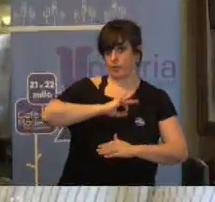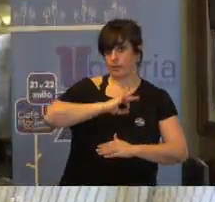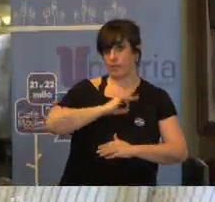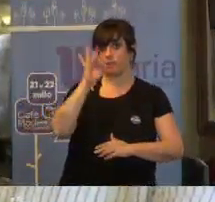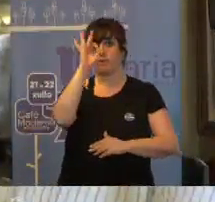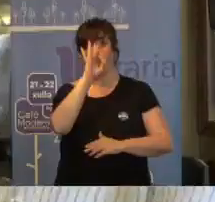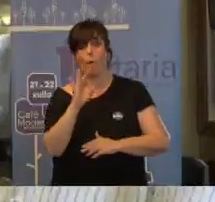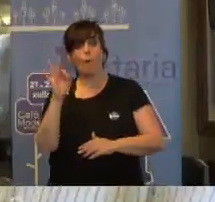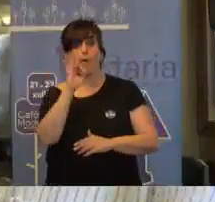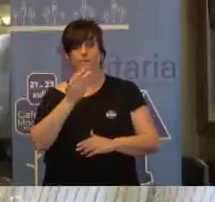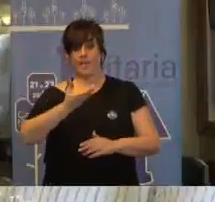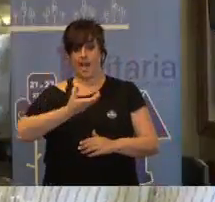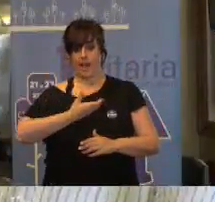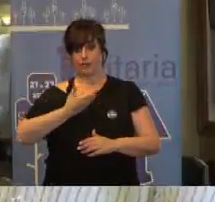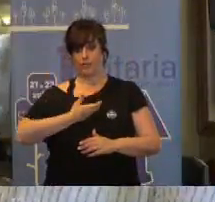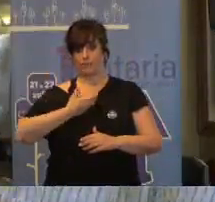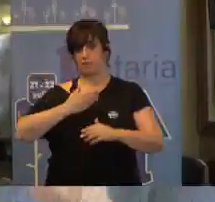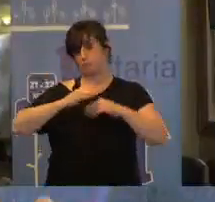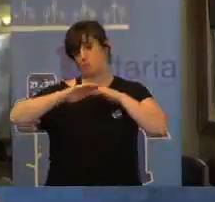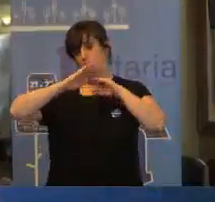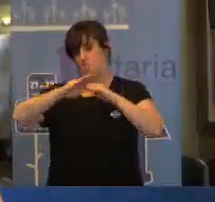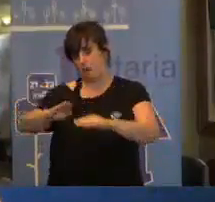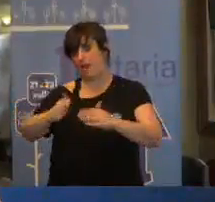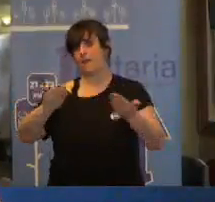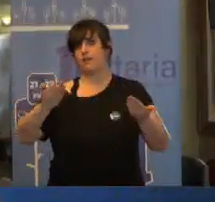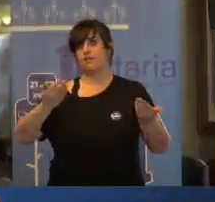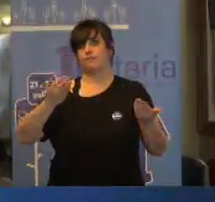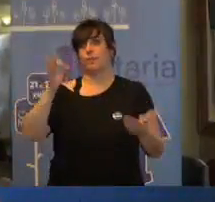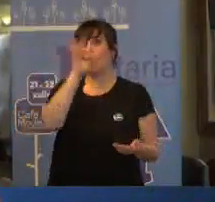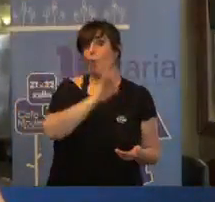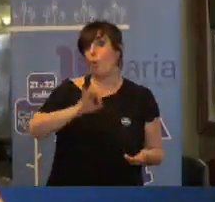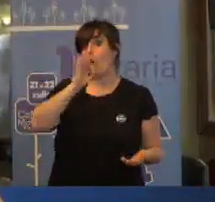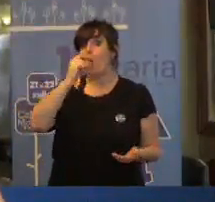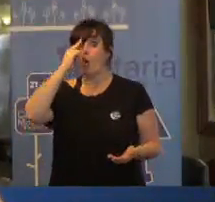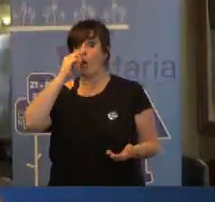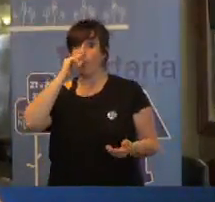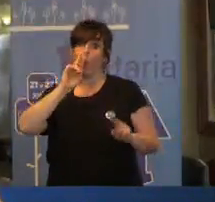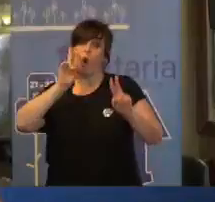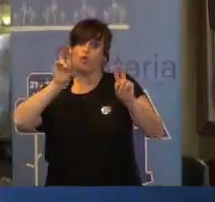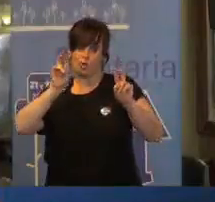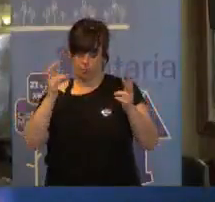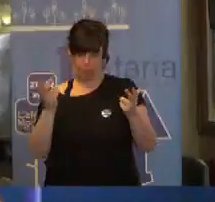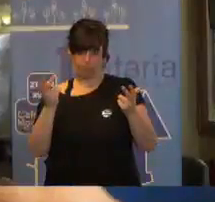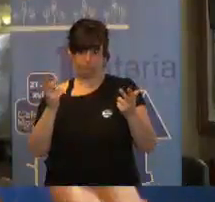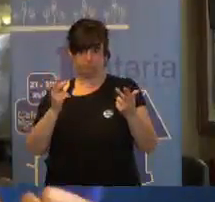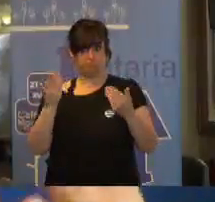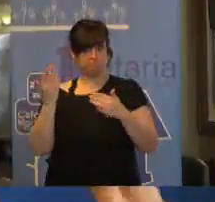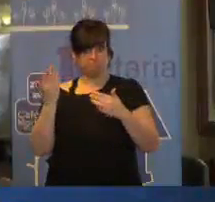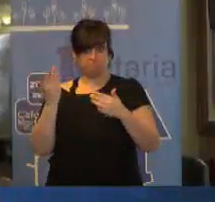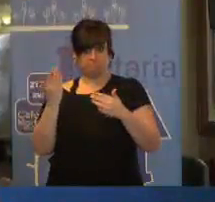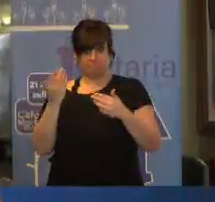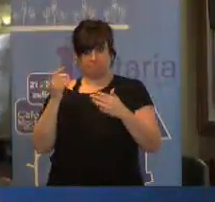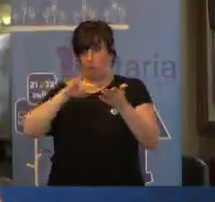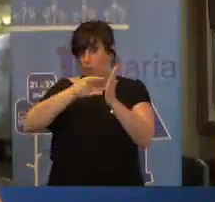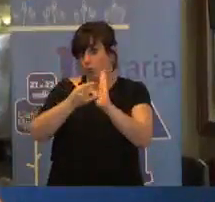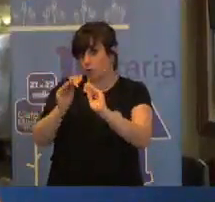seu concello en Marea Ponte Caldelas ou a que plantexa Lugo Novo é a mesma idea de país